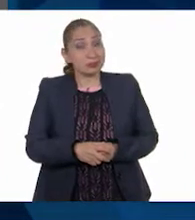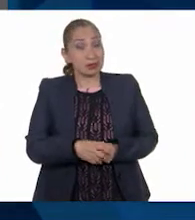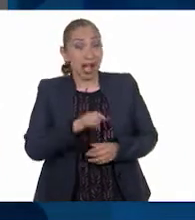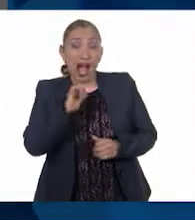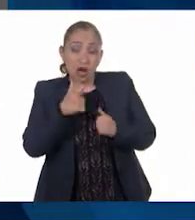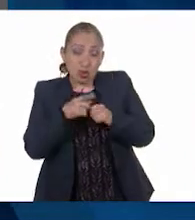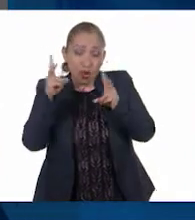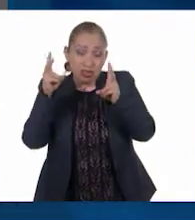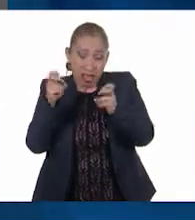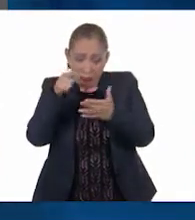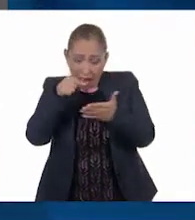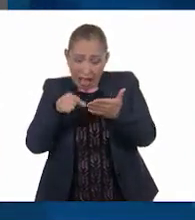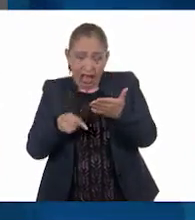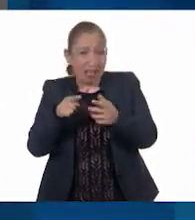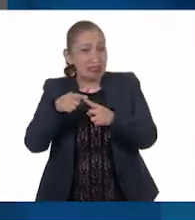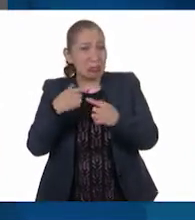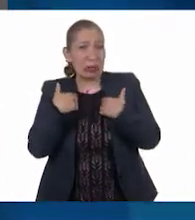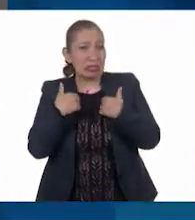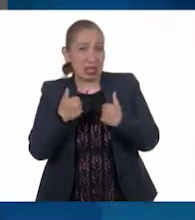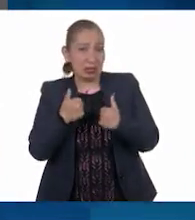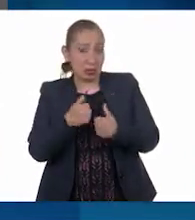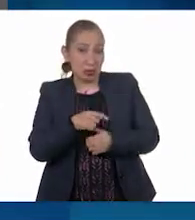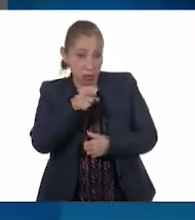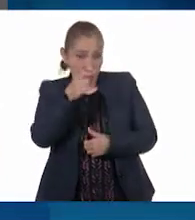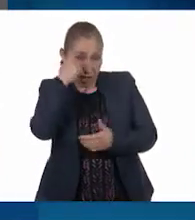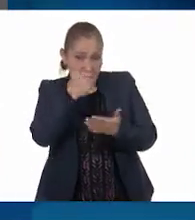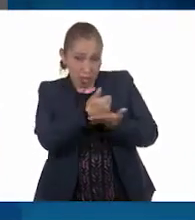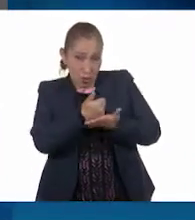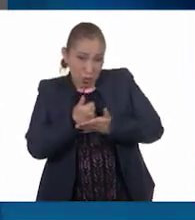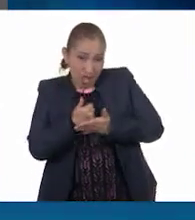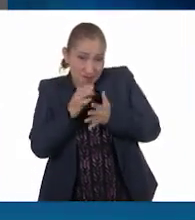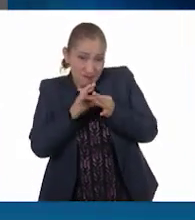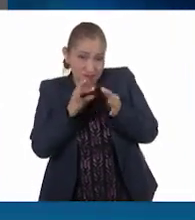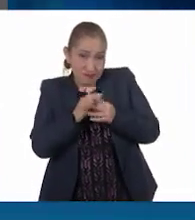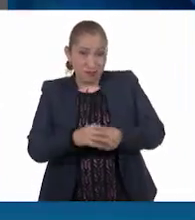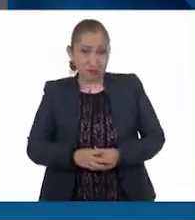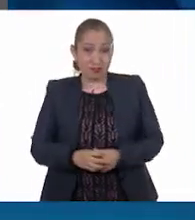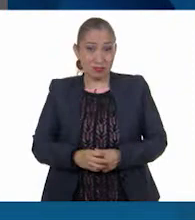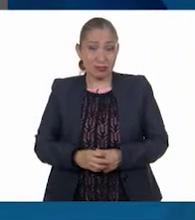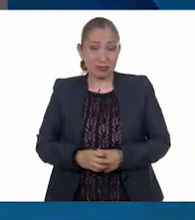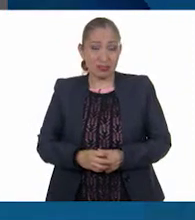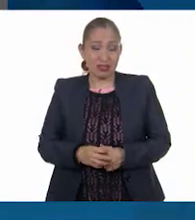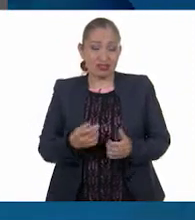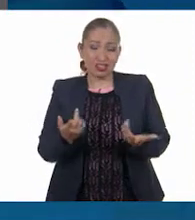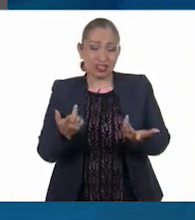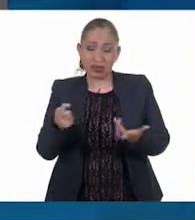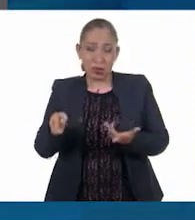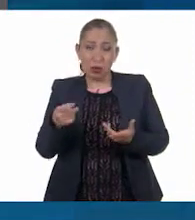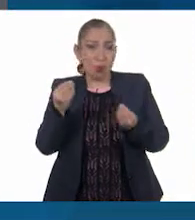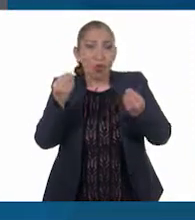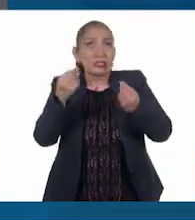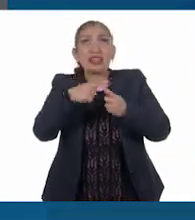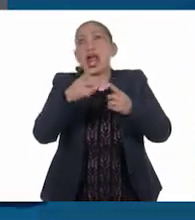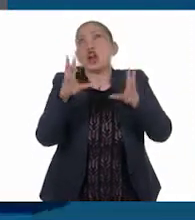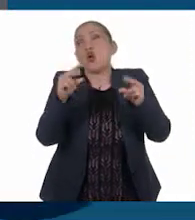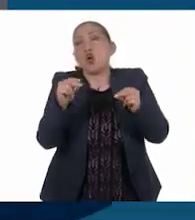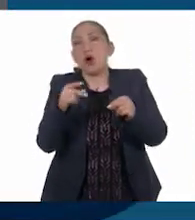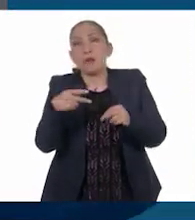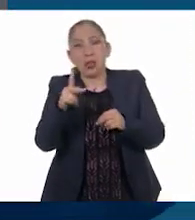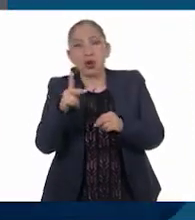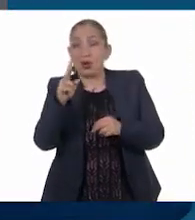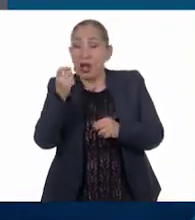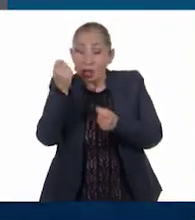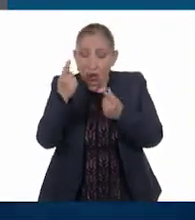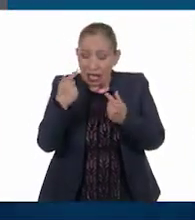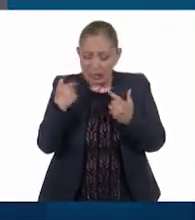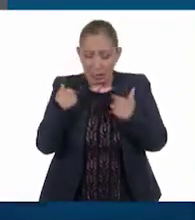hay algunos temas de la tarea que no entiendo. ¿Tú crees que me puedas ayudar? Es que no es mucha, pero hay cosas